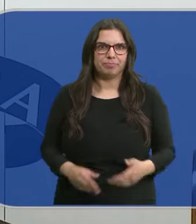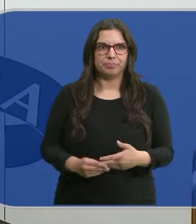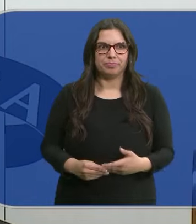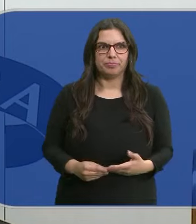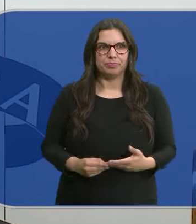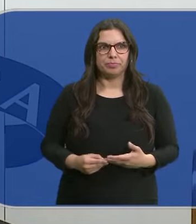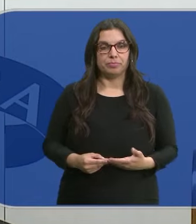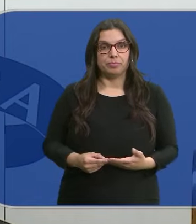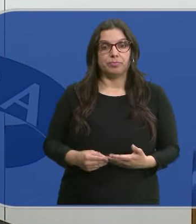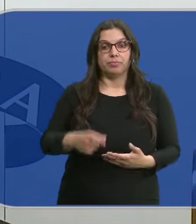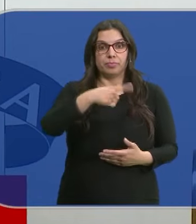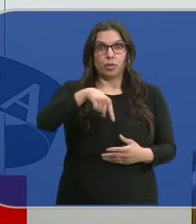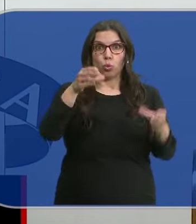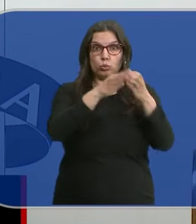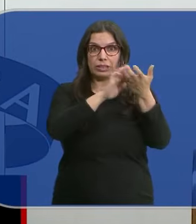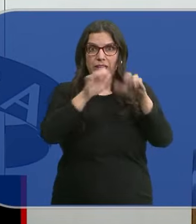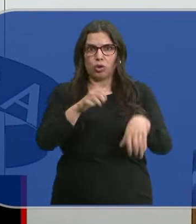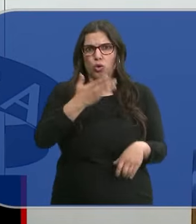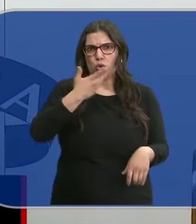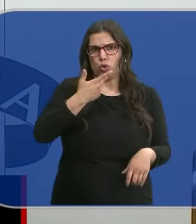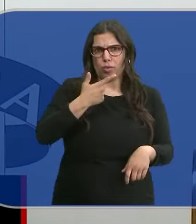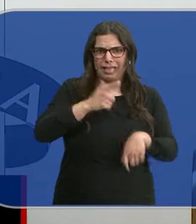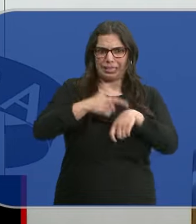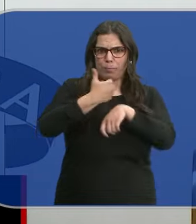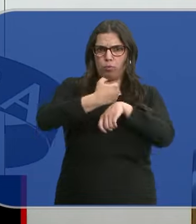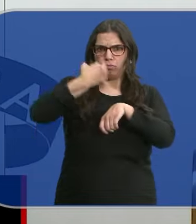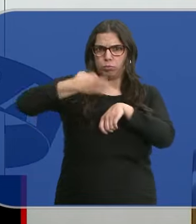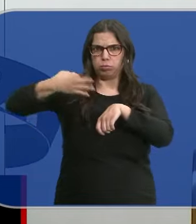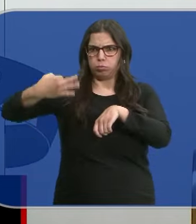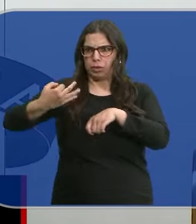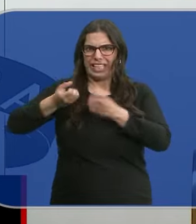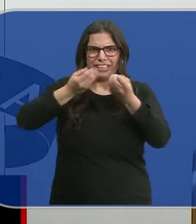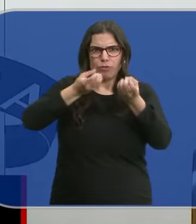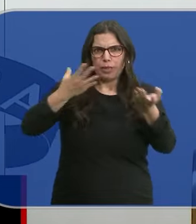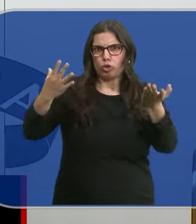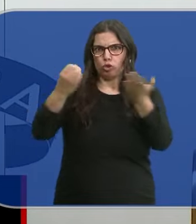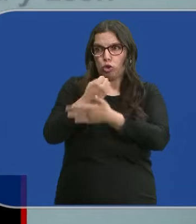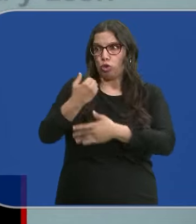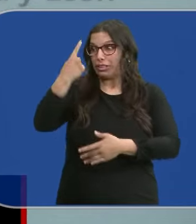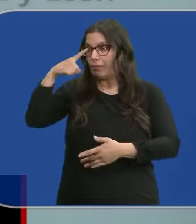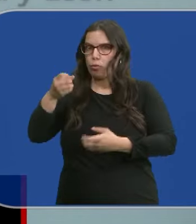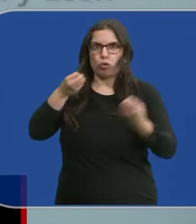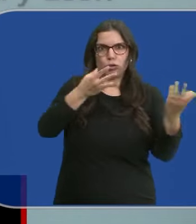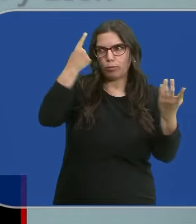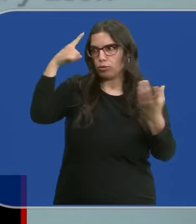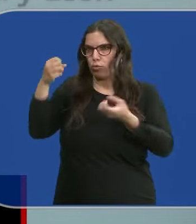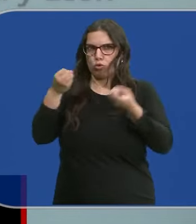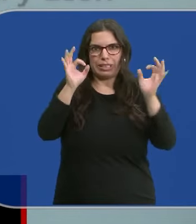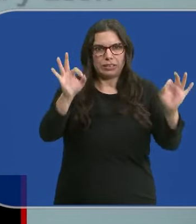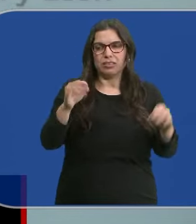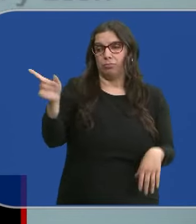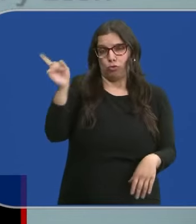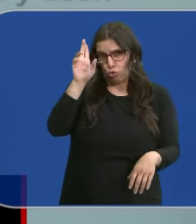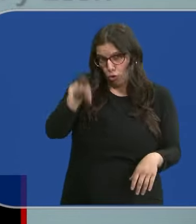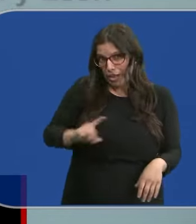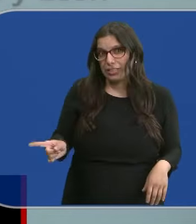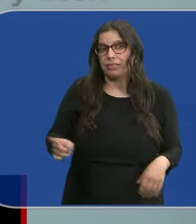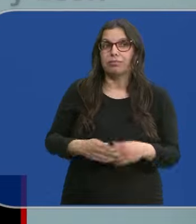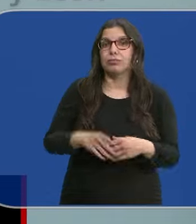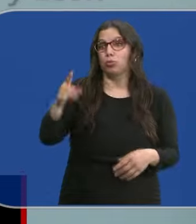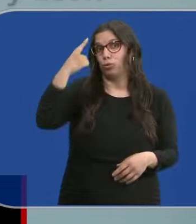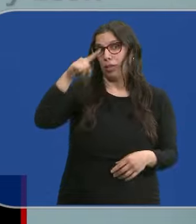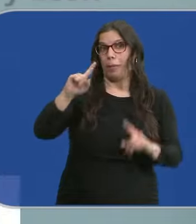La Administración autonómica conoce en tiempo real toda la información de la que disponemos. No es así, saben ustedes que